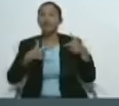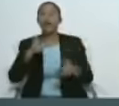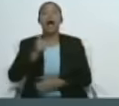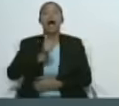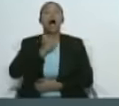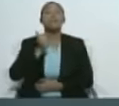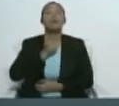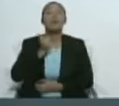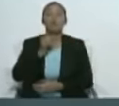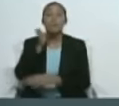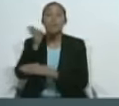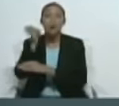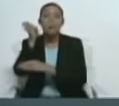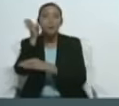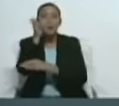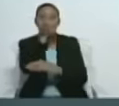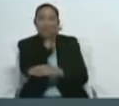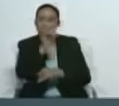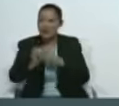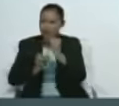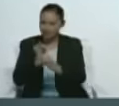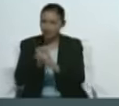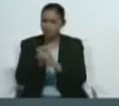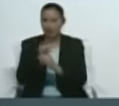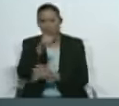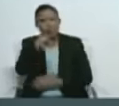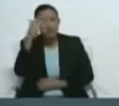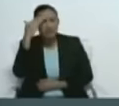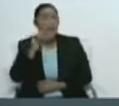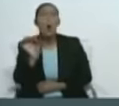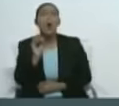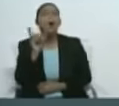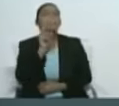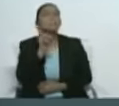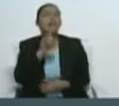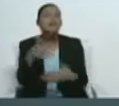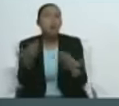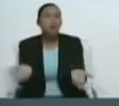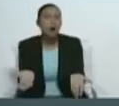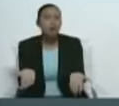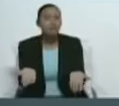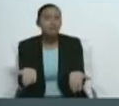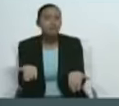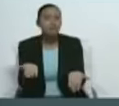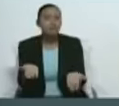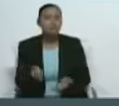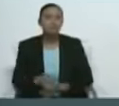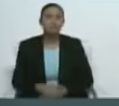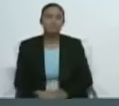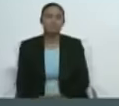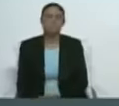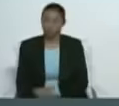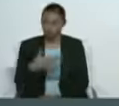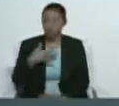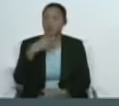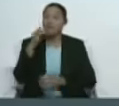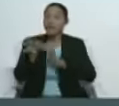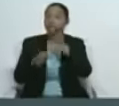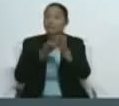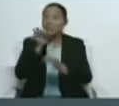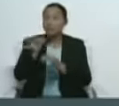están todos convictos y confesos o es mentira lo digo porque en el preámbulo de